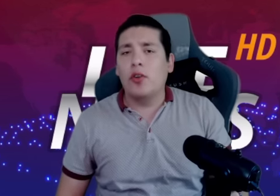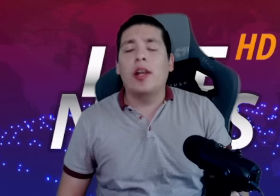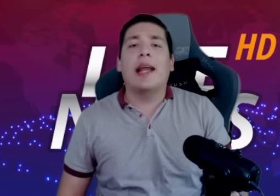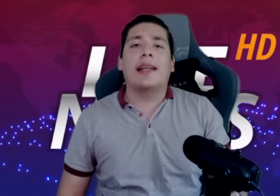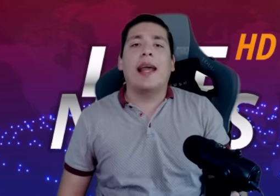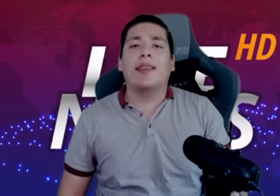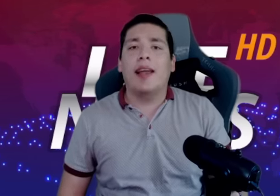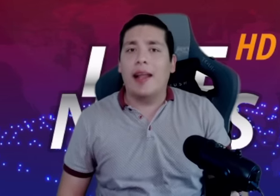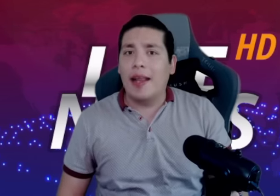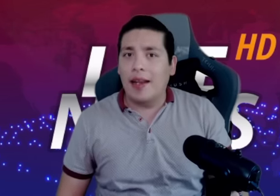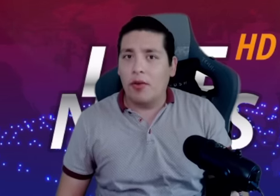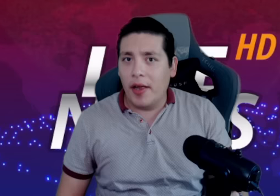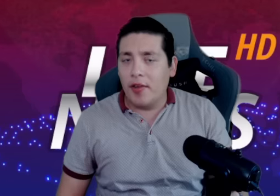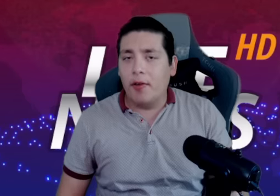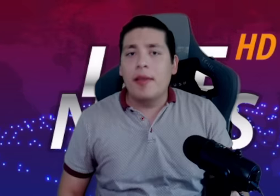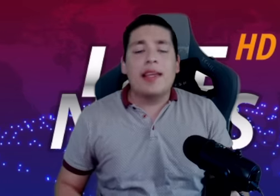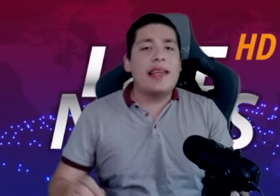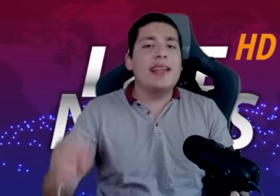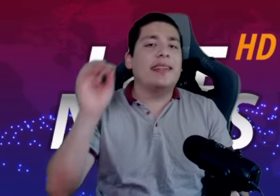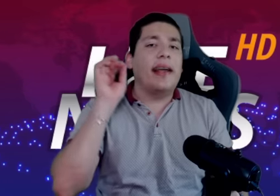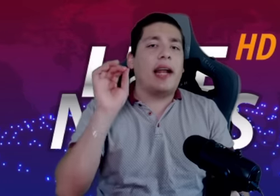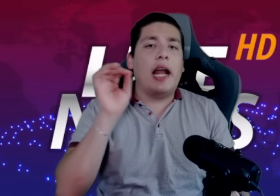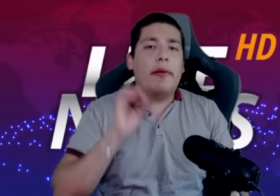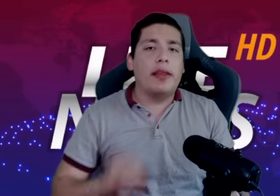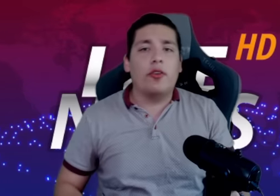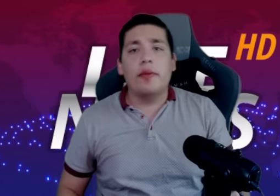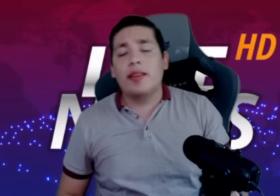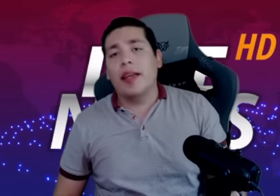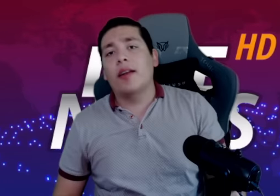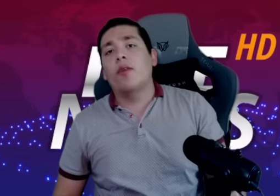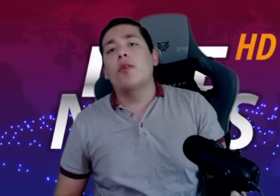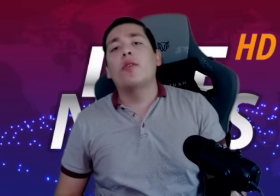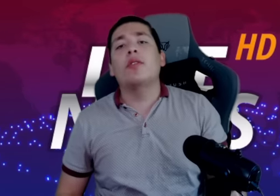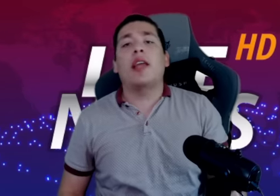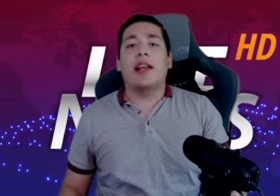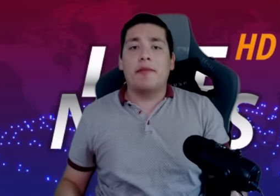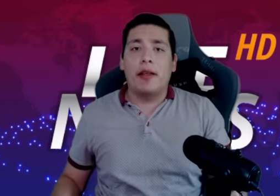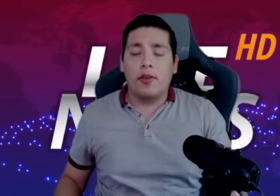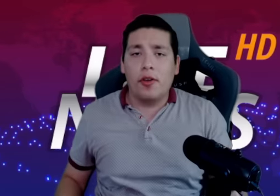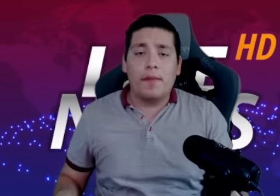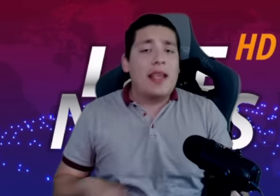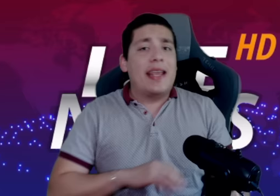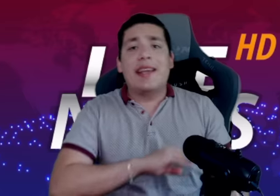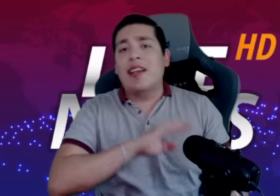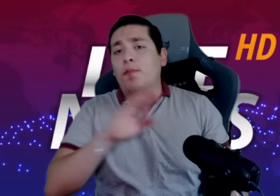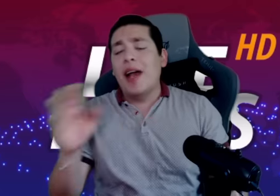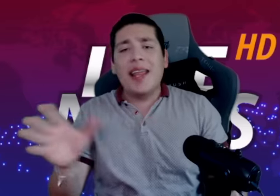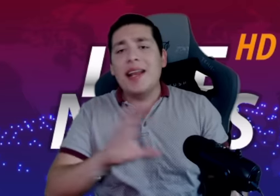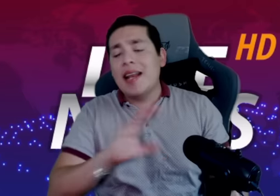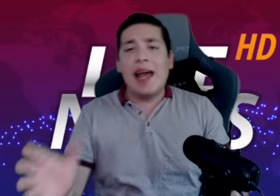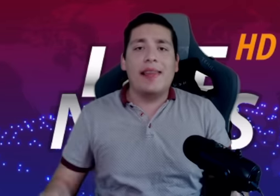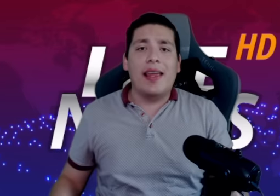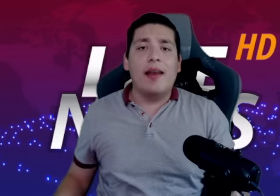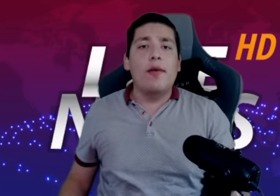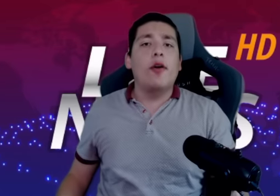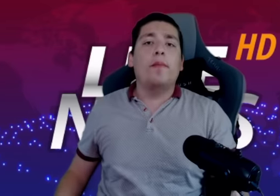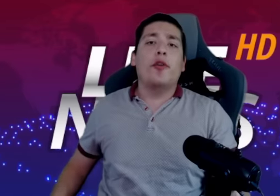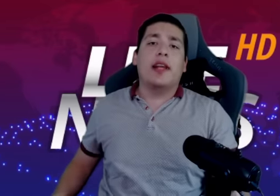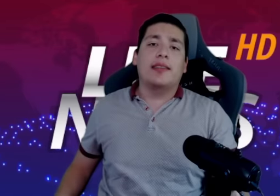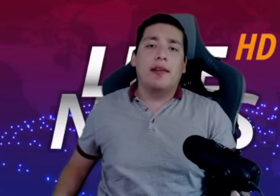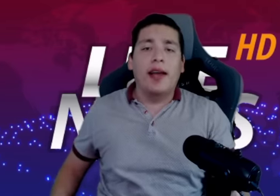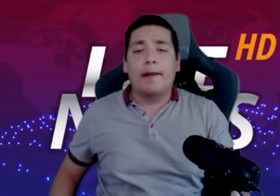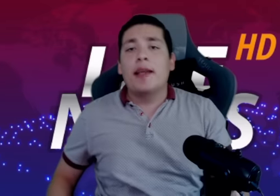solito La Reata en el cuello y es que acaba de cometer un terrible error en España ni nadie